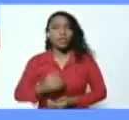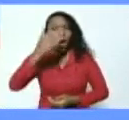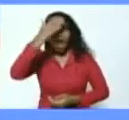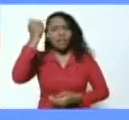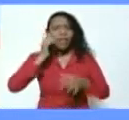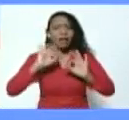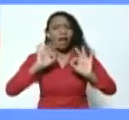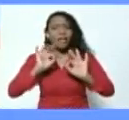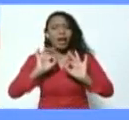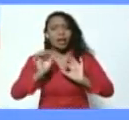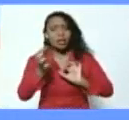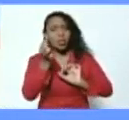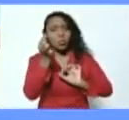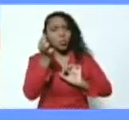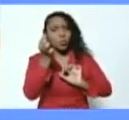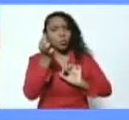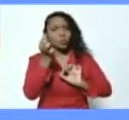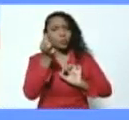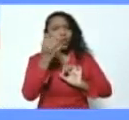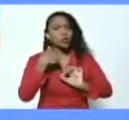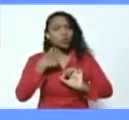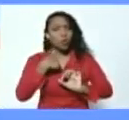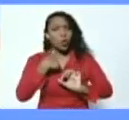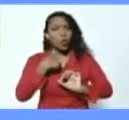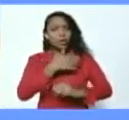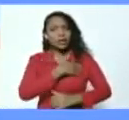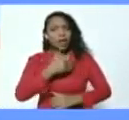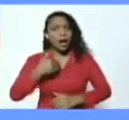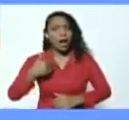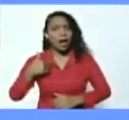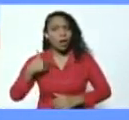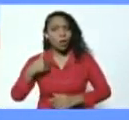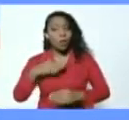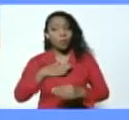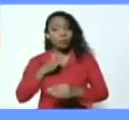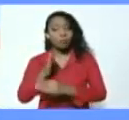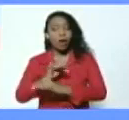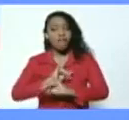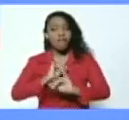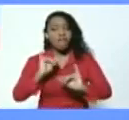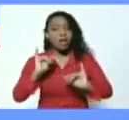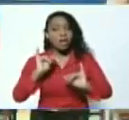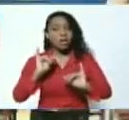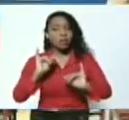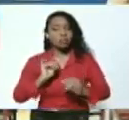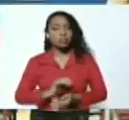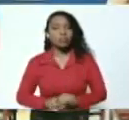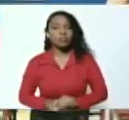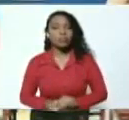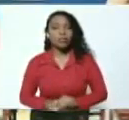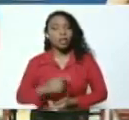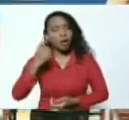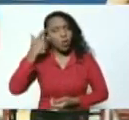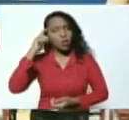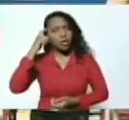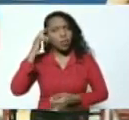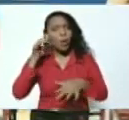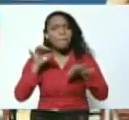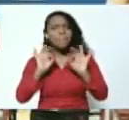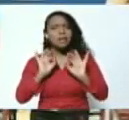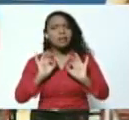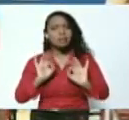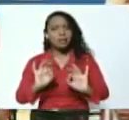ninguno y a ninguna, yo quiero, para ir terminando, que recordemos